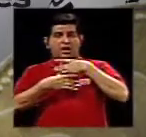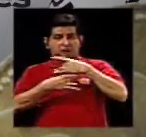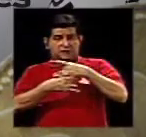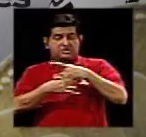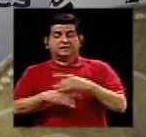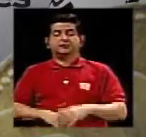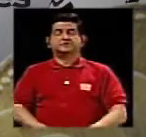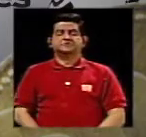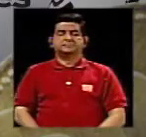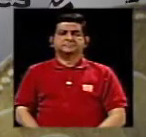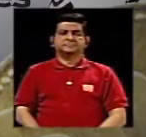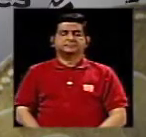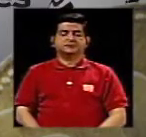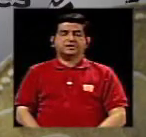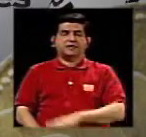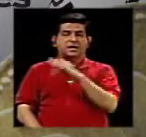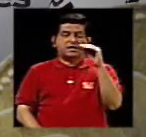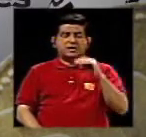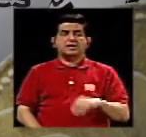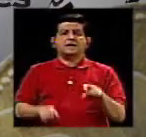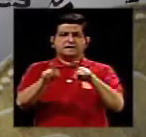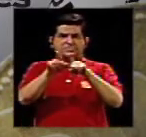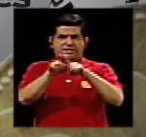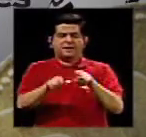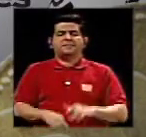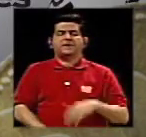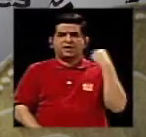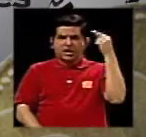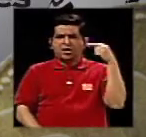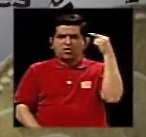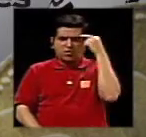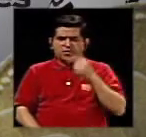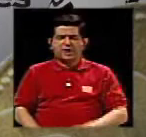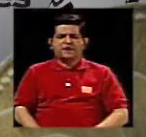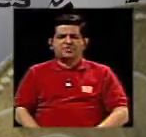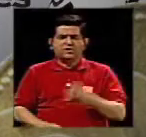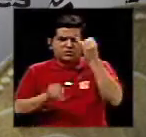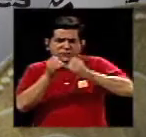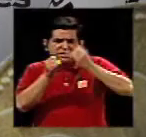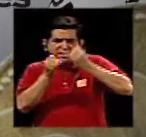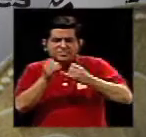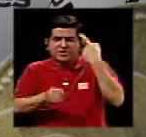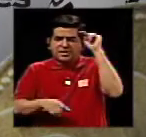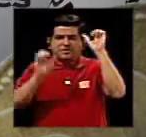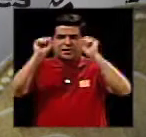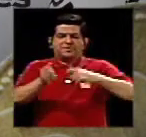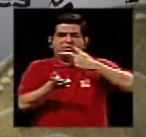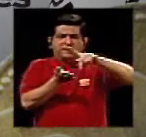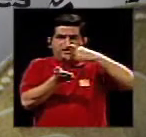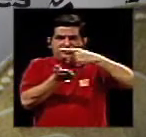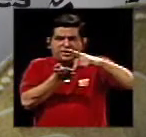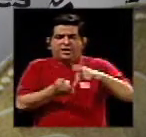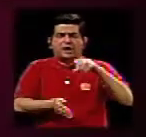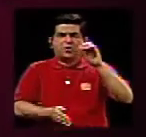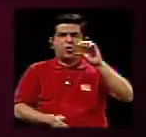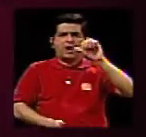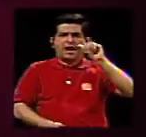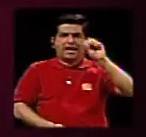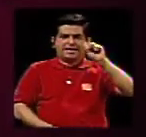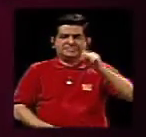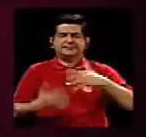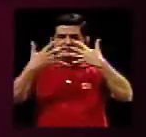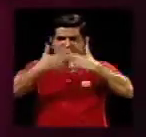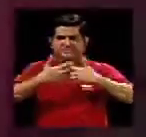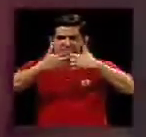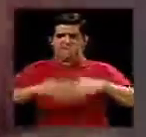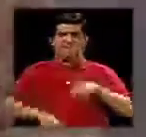fuertes y en la sección nacional gobierno corre y afina detalles para pagar a la empresa oas